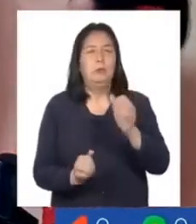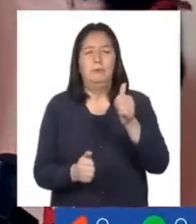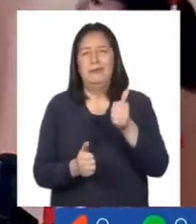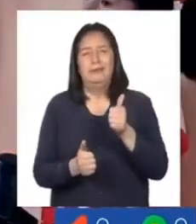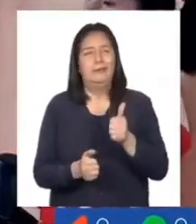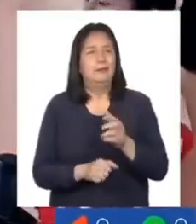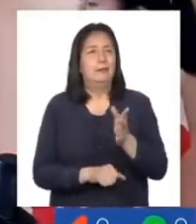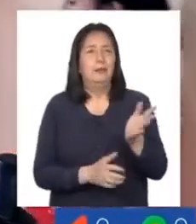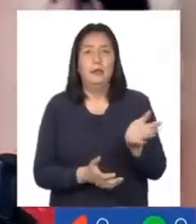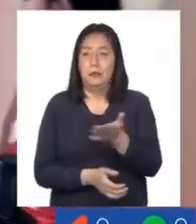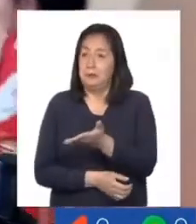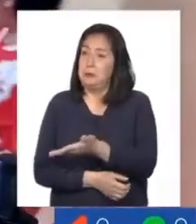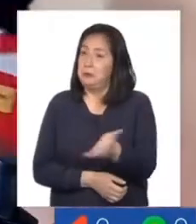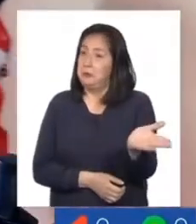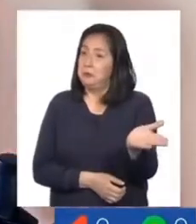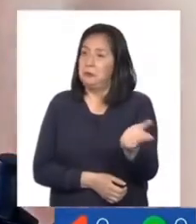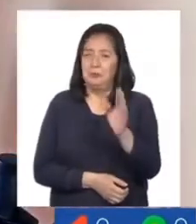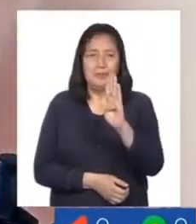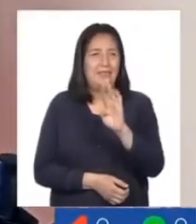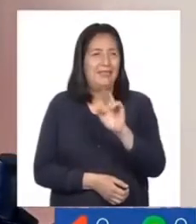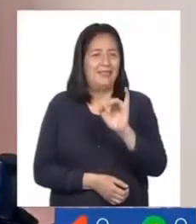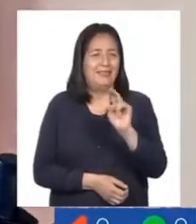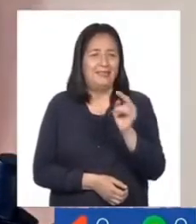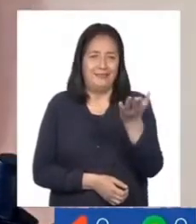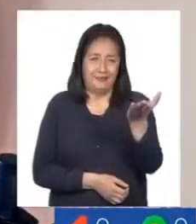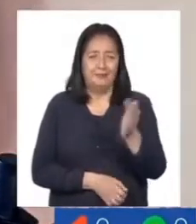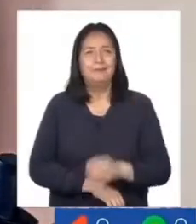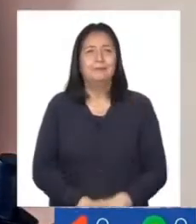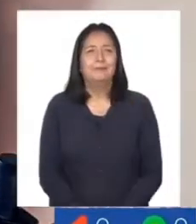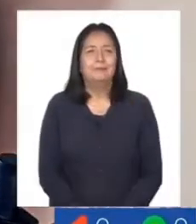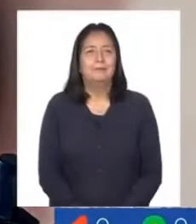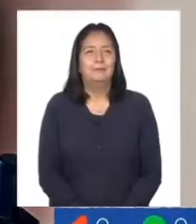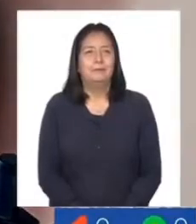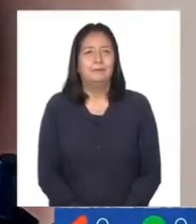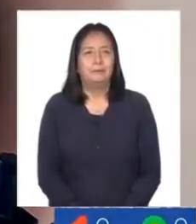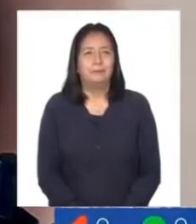Muy bien, ahora vas tú, Briana, vamos.